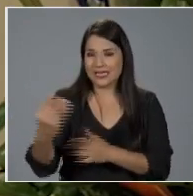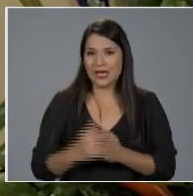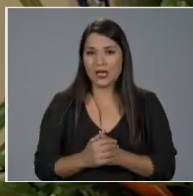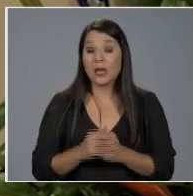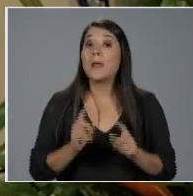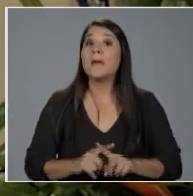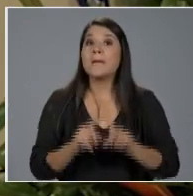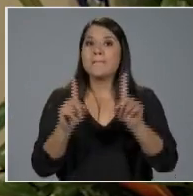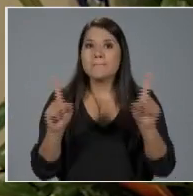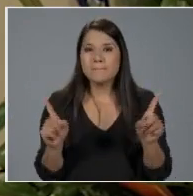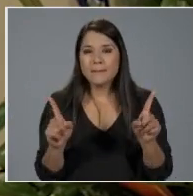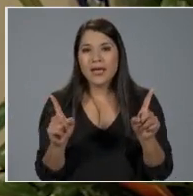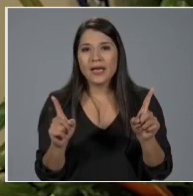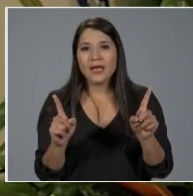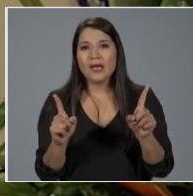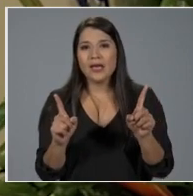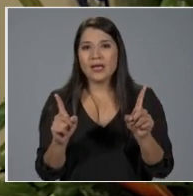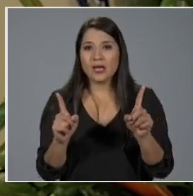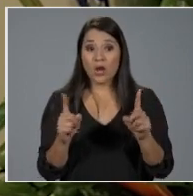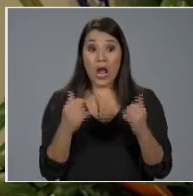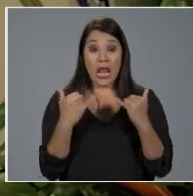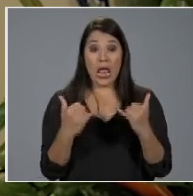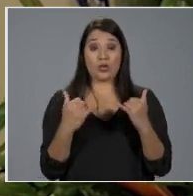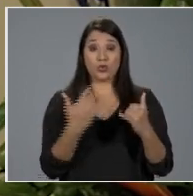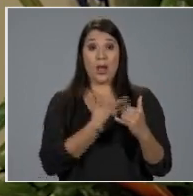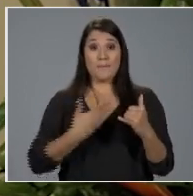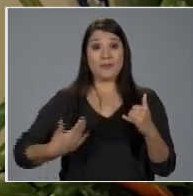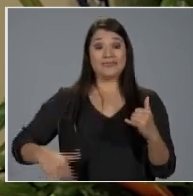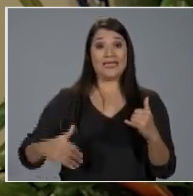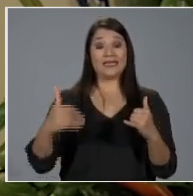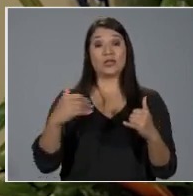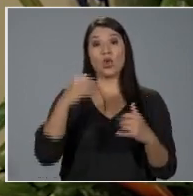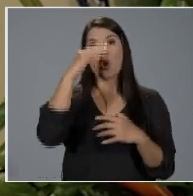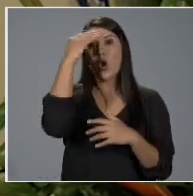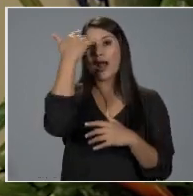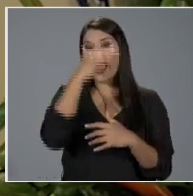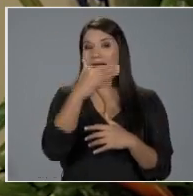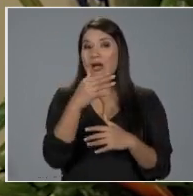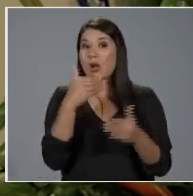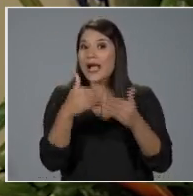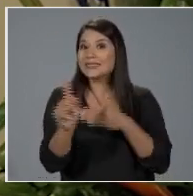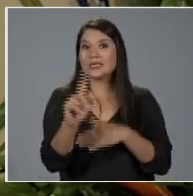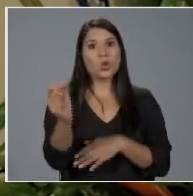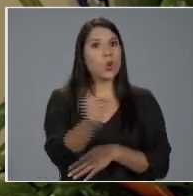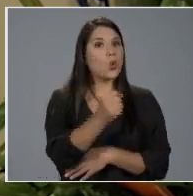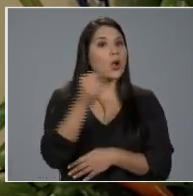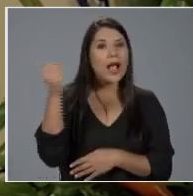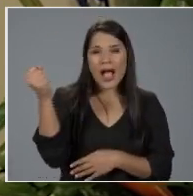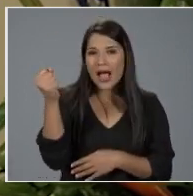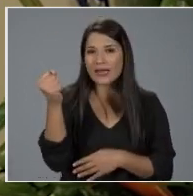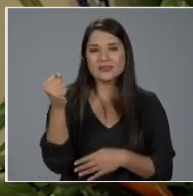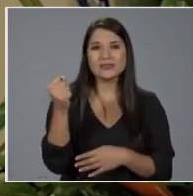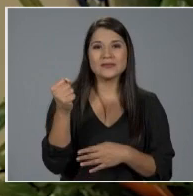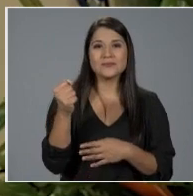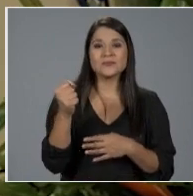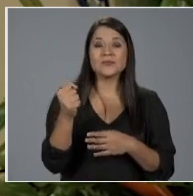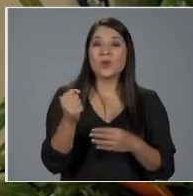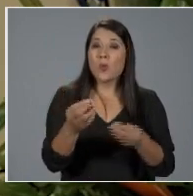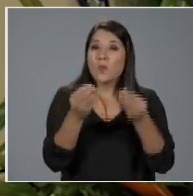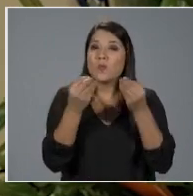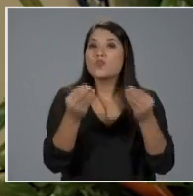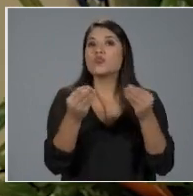provocó que el actual presidente electo, don Carlos, casi no gane las elecciones. Fue un conjunto de coyunturas